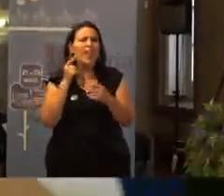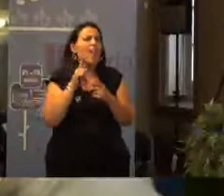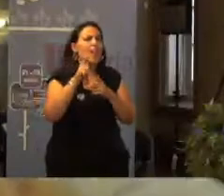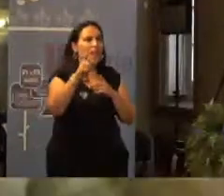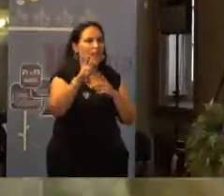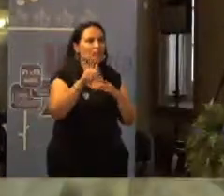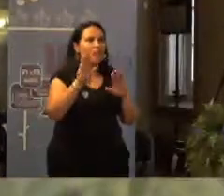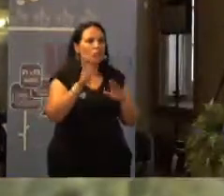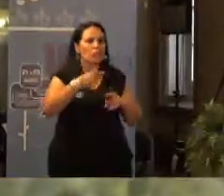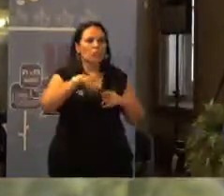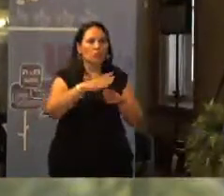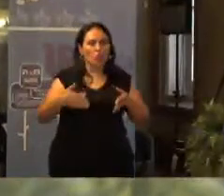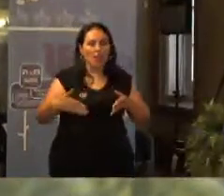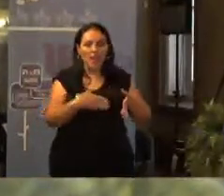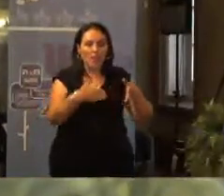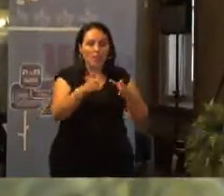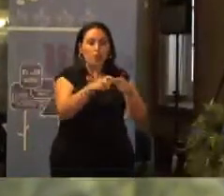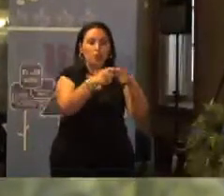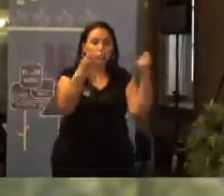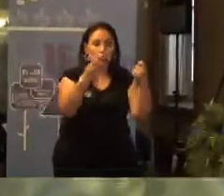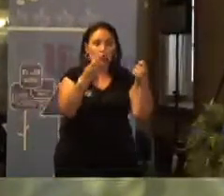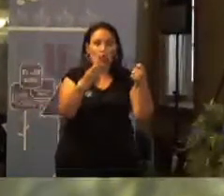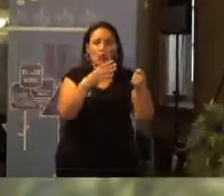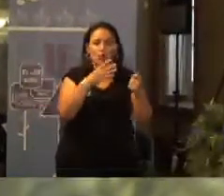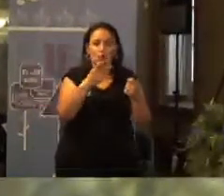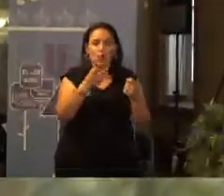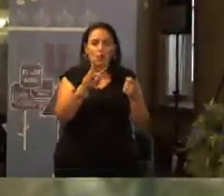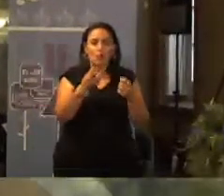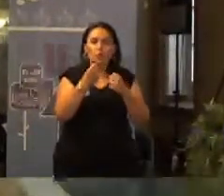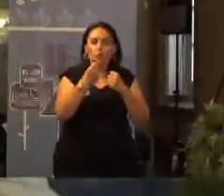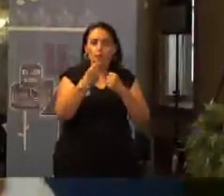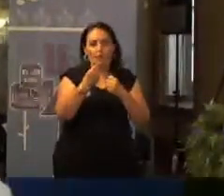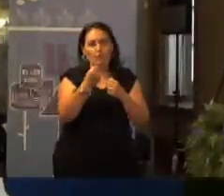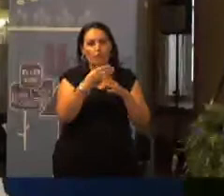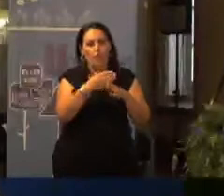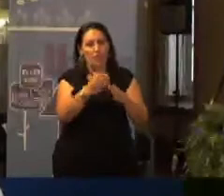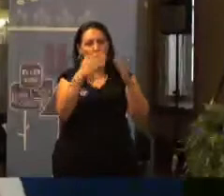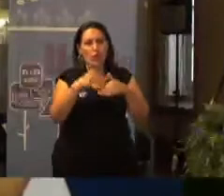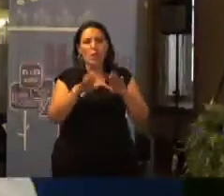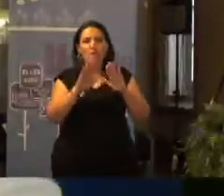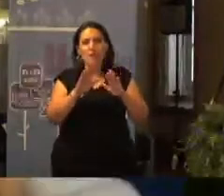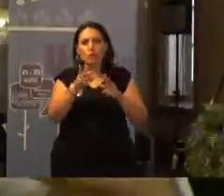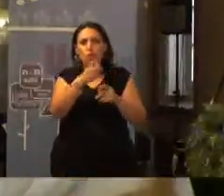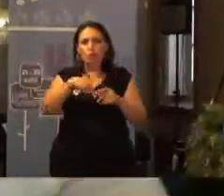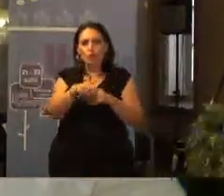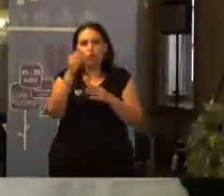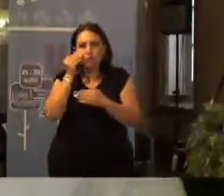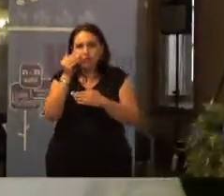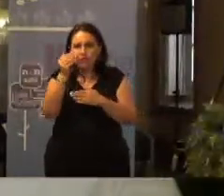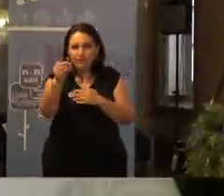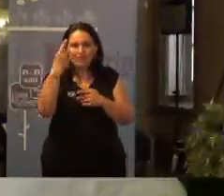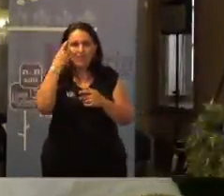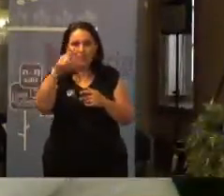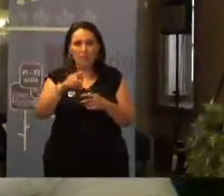vayas directamente a unha operación de ruptura porque non estás coas forzas suficientes, e outra cousa é que non teñas o norte. Eu sempre poño, como a mí